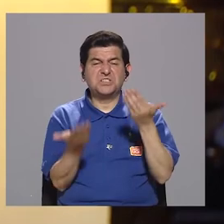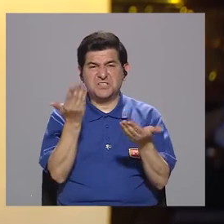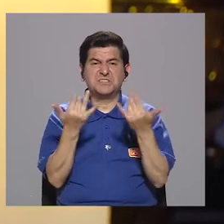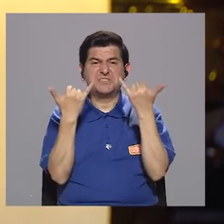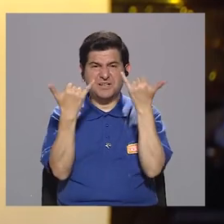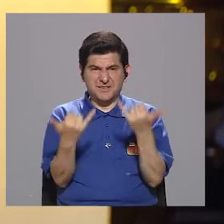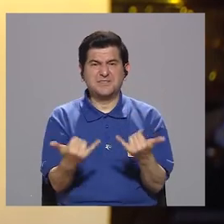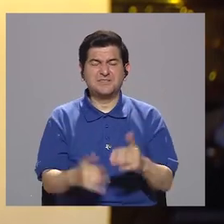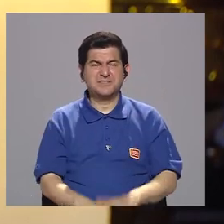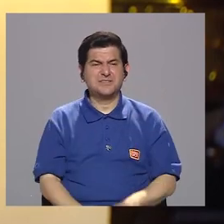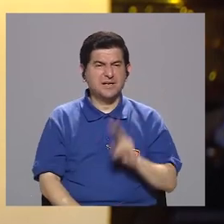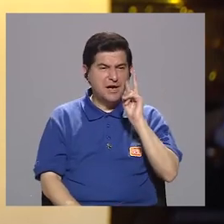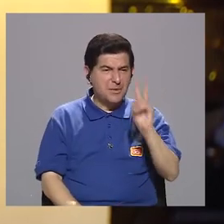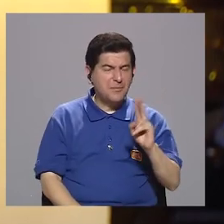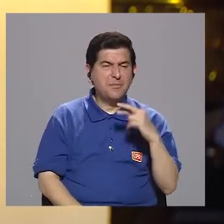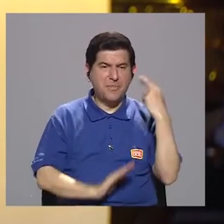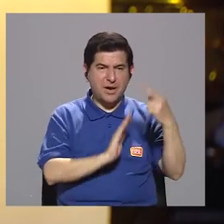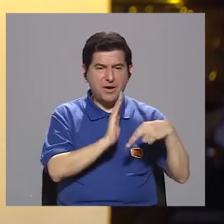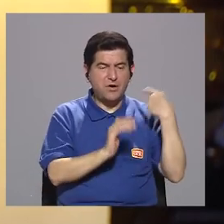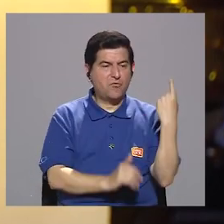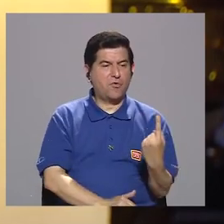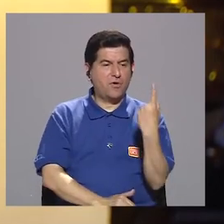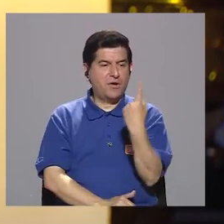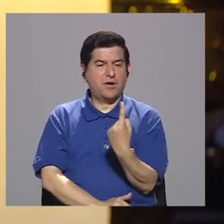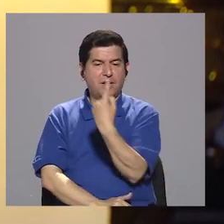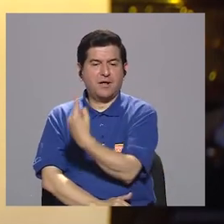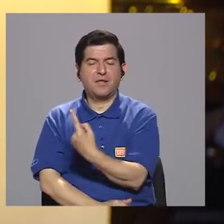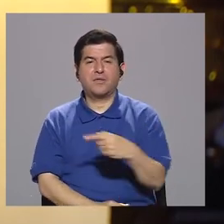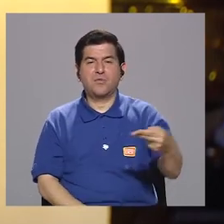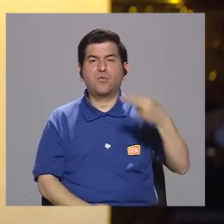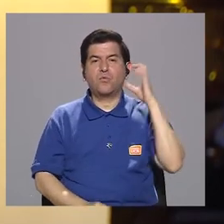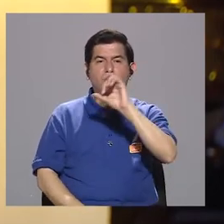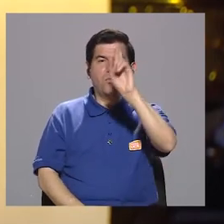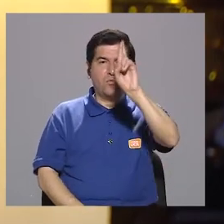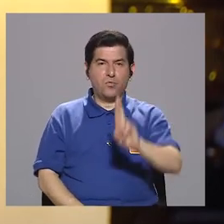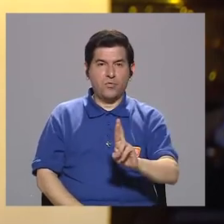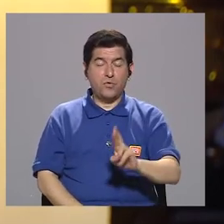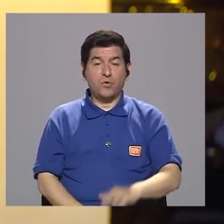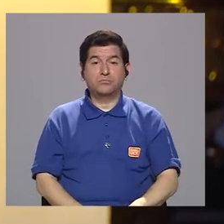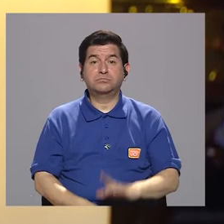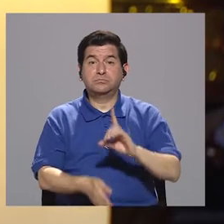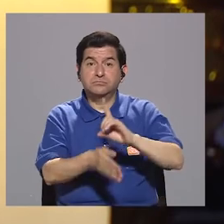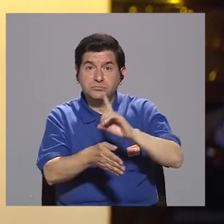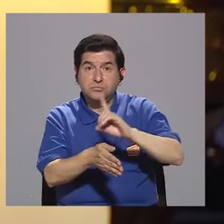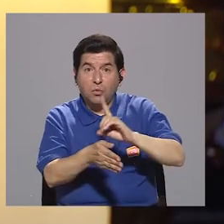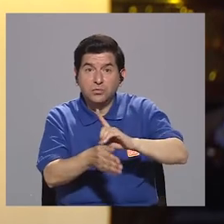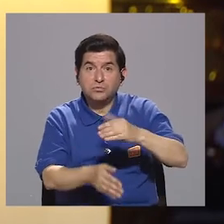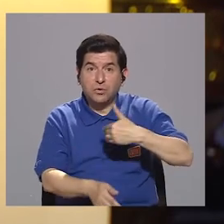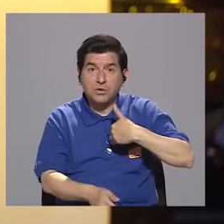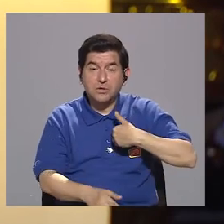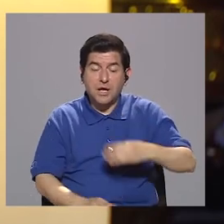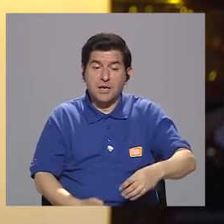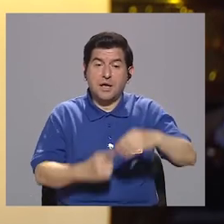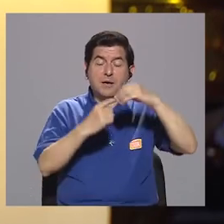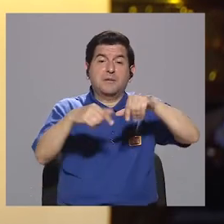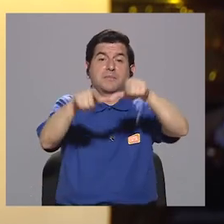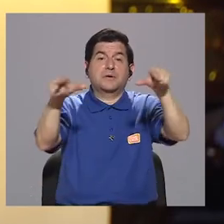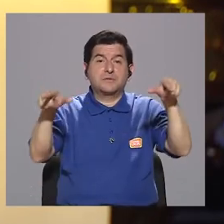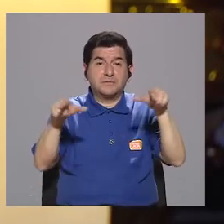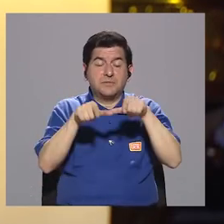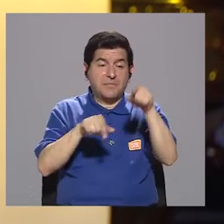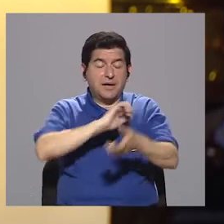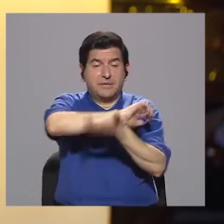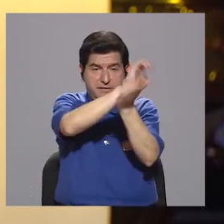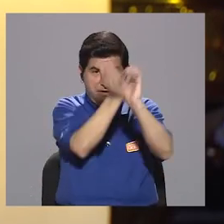viendo qué papel jugó cada uno en la historia de Costa Rica. Y por supuesto que el doctor ocupa el principal papel para